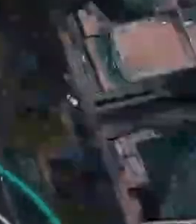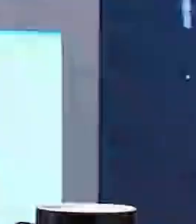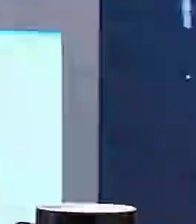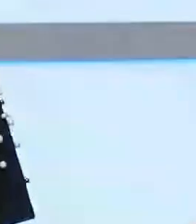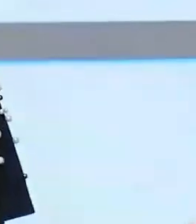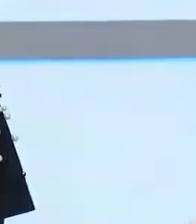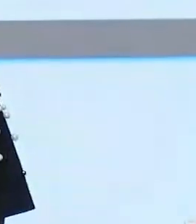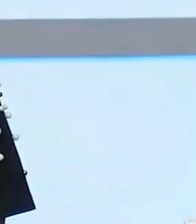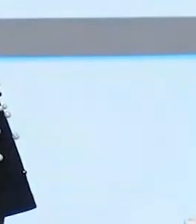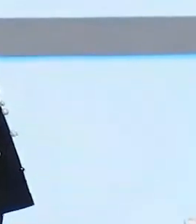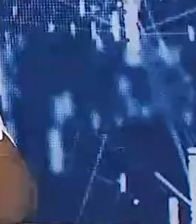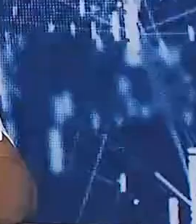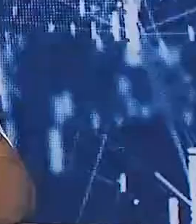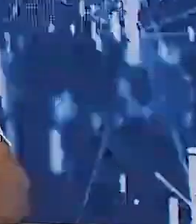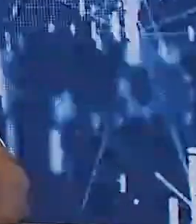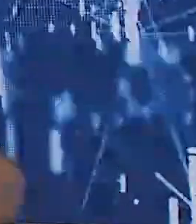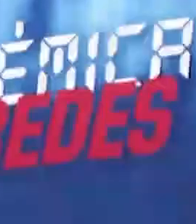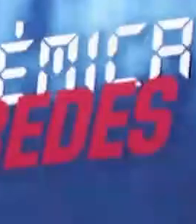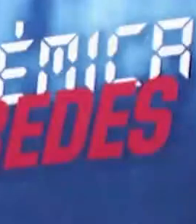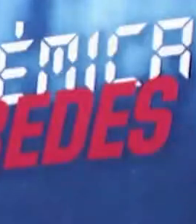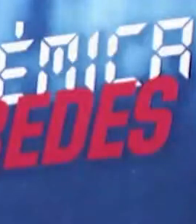de batalla digital.